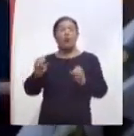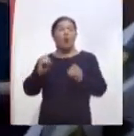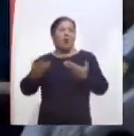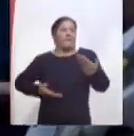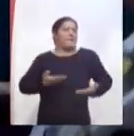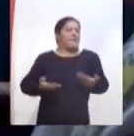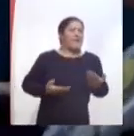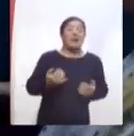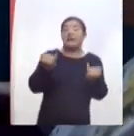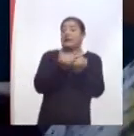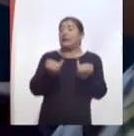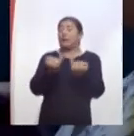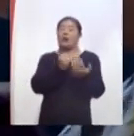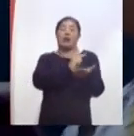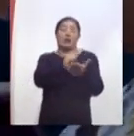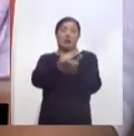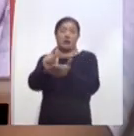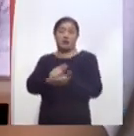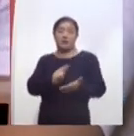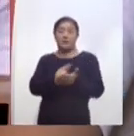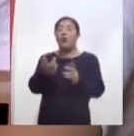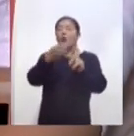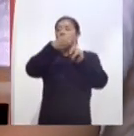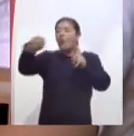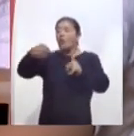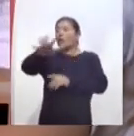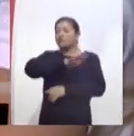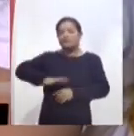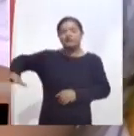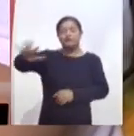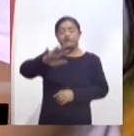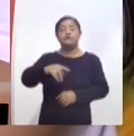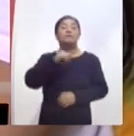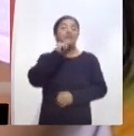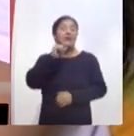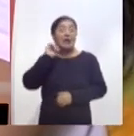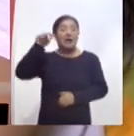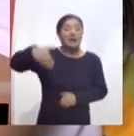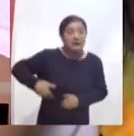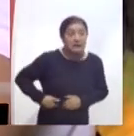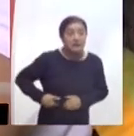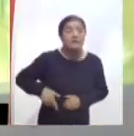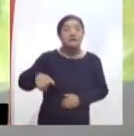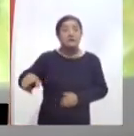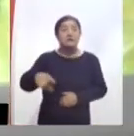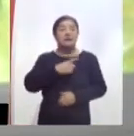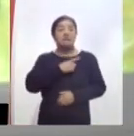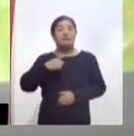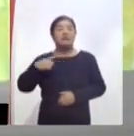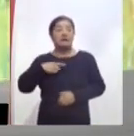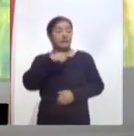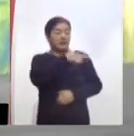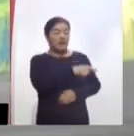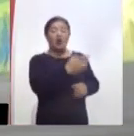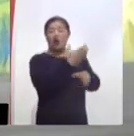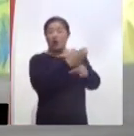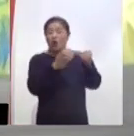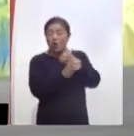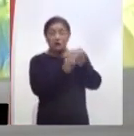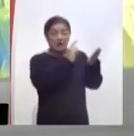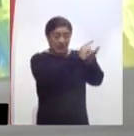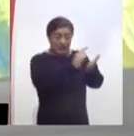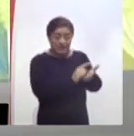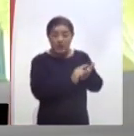sumarse a las tareas de limpieza y organización del hogar. Para evitar accidentes, se debe dejar fuera del alcance de los niños artículos de limpieza